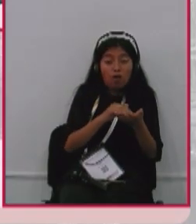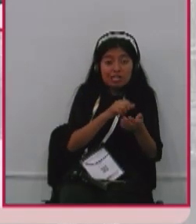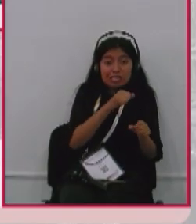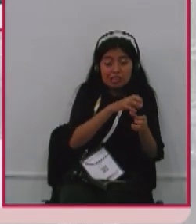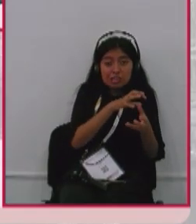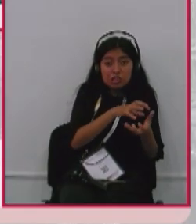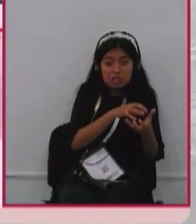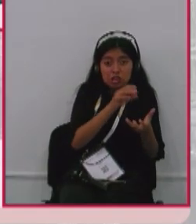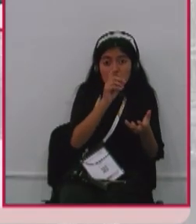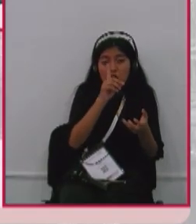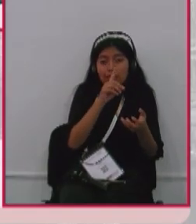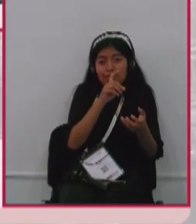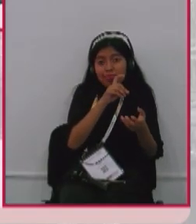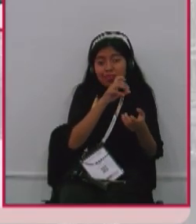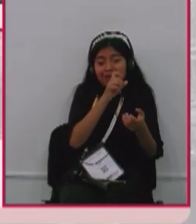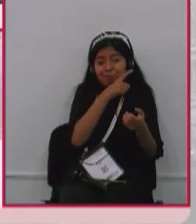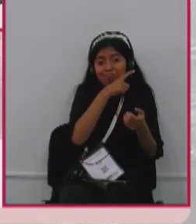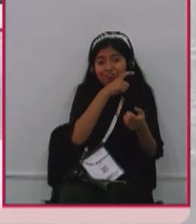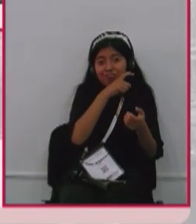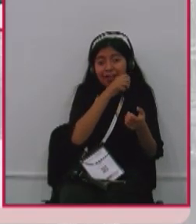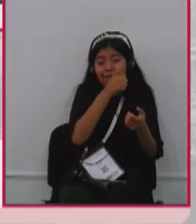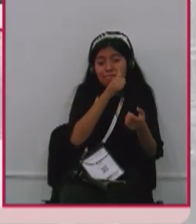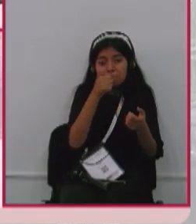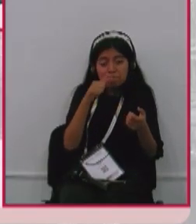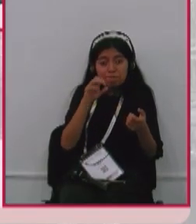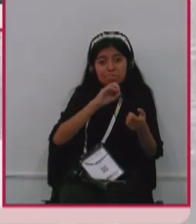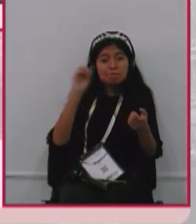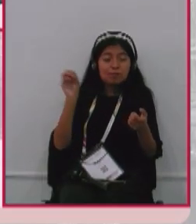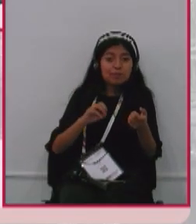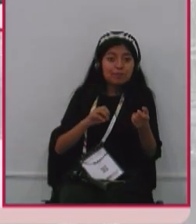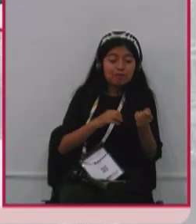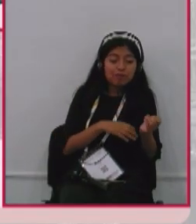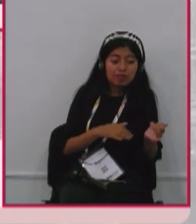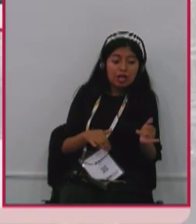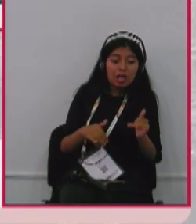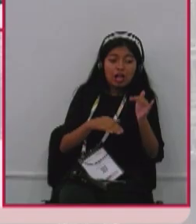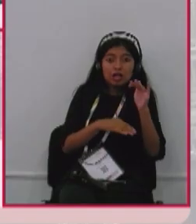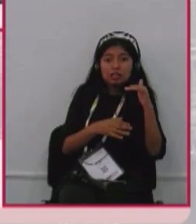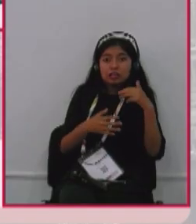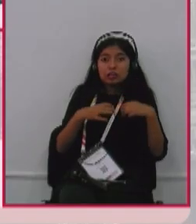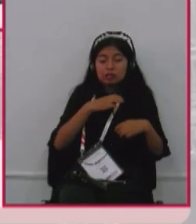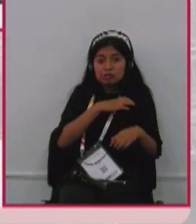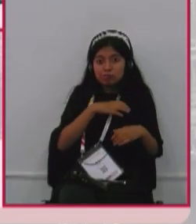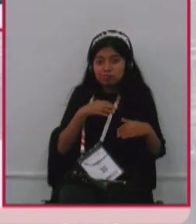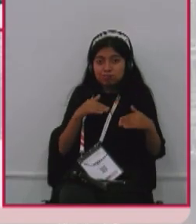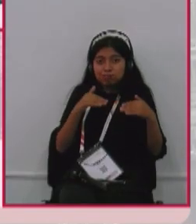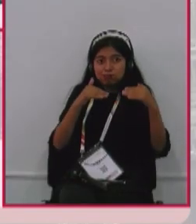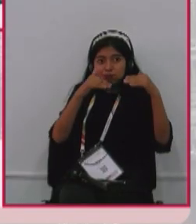a 10% y simular entonces el comportamiento de una alta recuperación, pero con una alta selectividad, que es lo que hace la celda